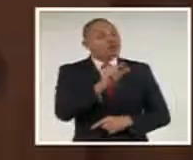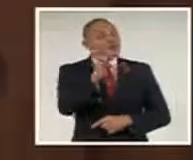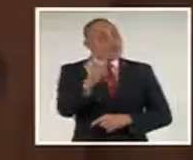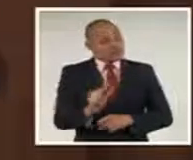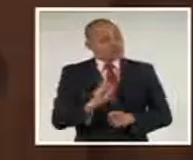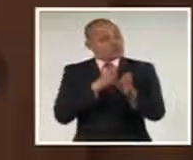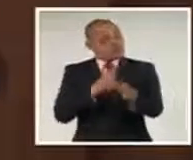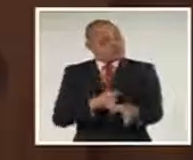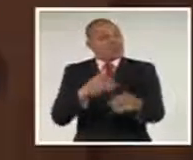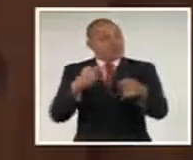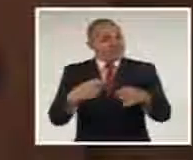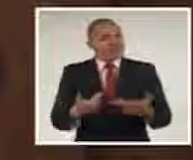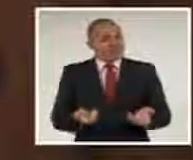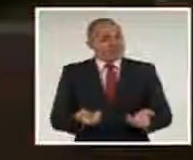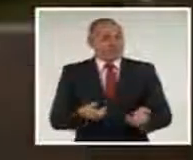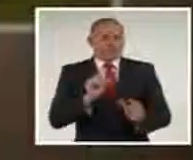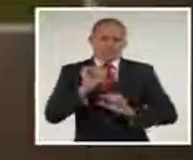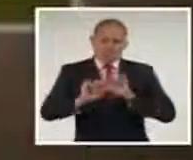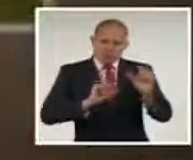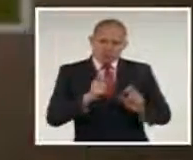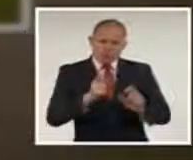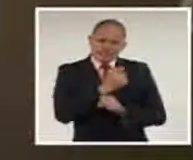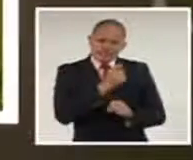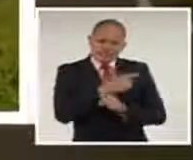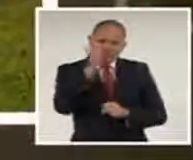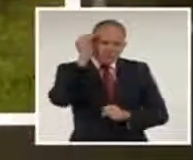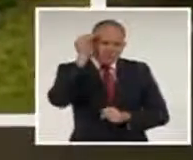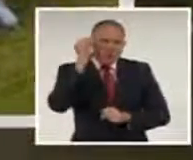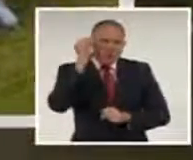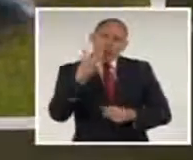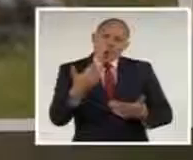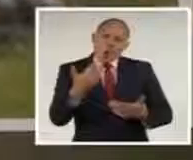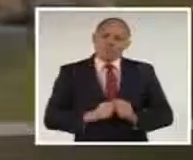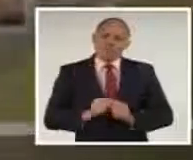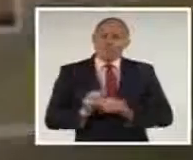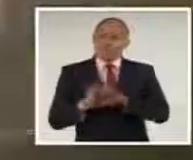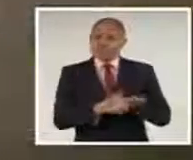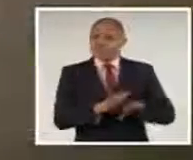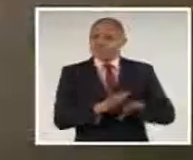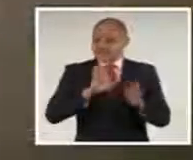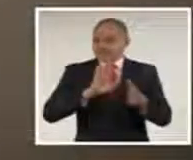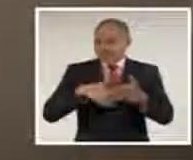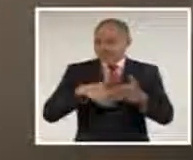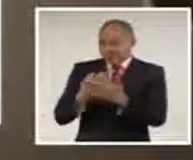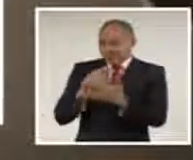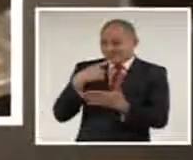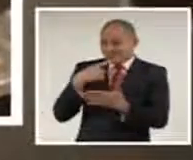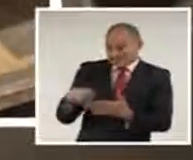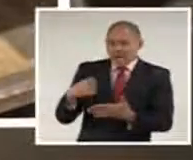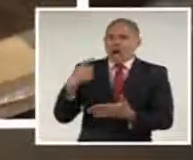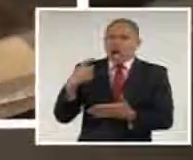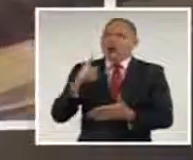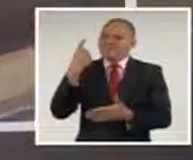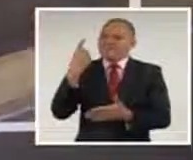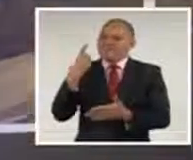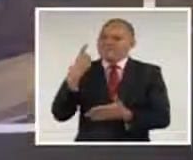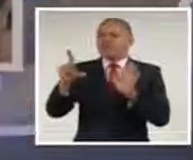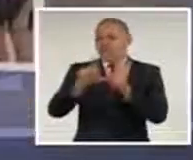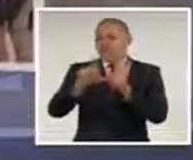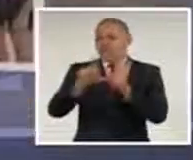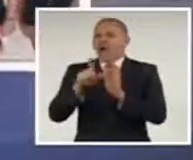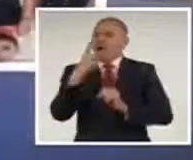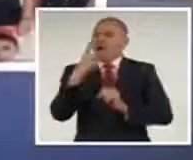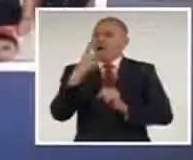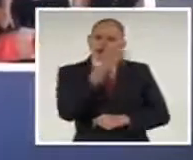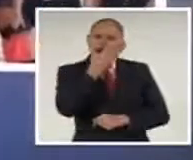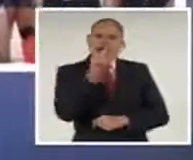proceso de enseñar a participar. Un estudio que propone elaborar una política de atención integral a las juventudes y crear un grupo de